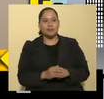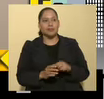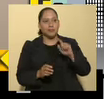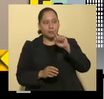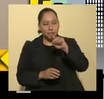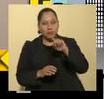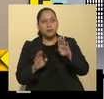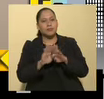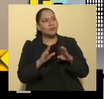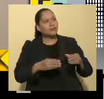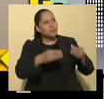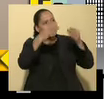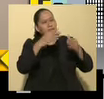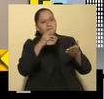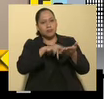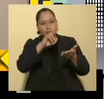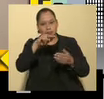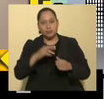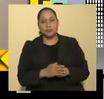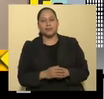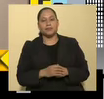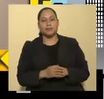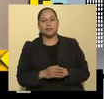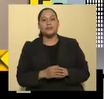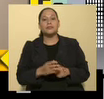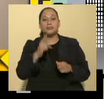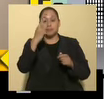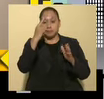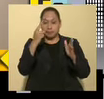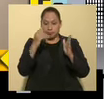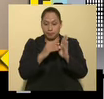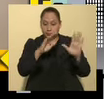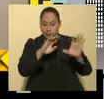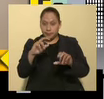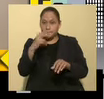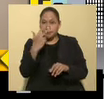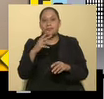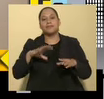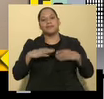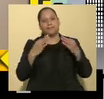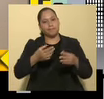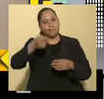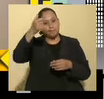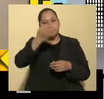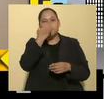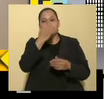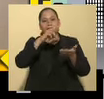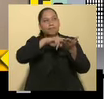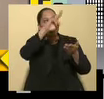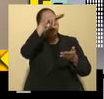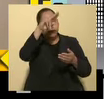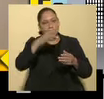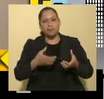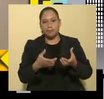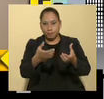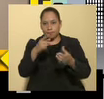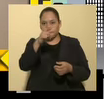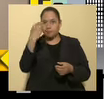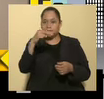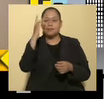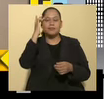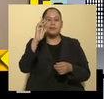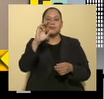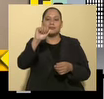de la columna. Y entonces, para 1913, se funda la primera escuela de pintura al aire libre de Santa Anita. ¿Con